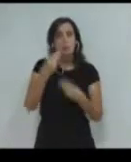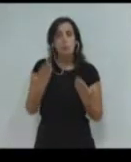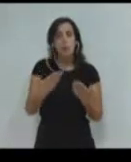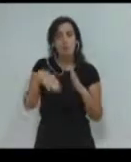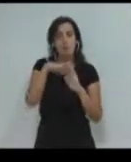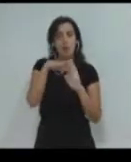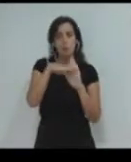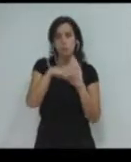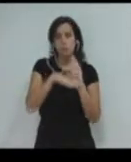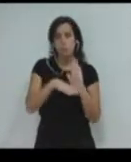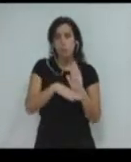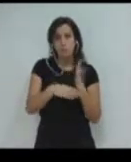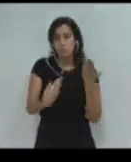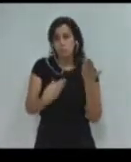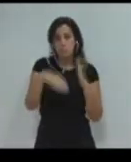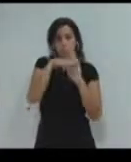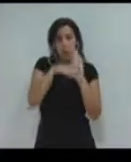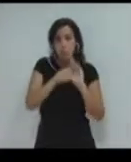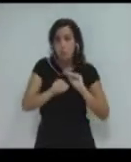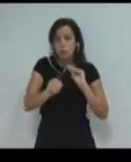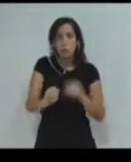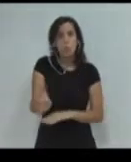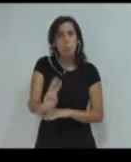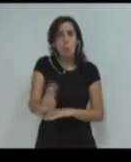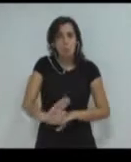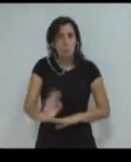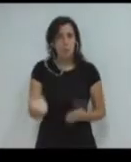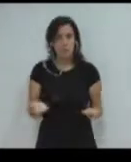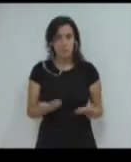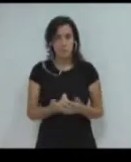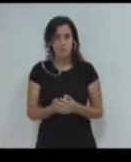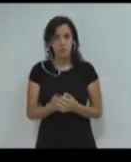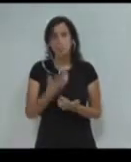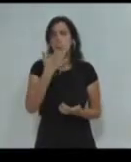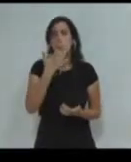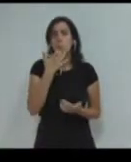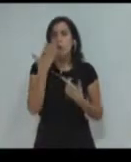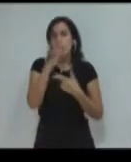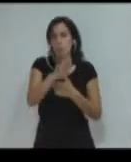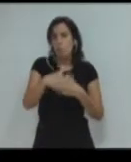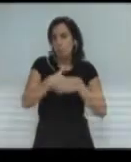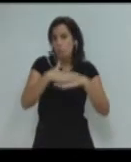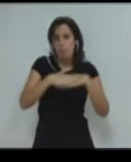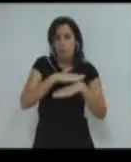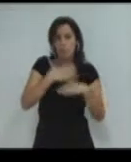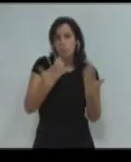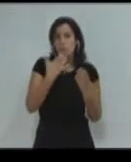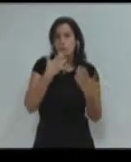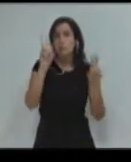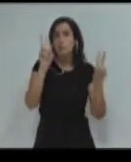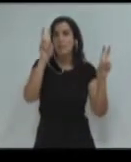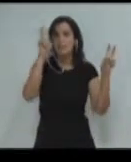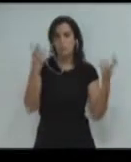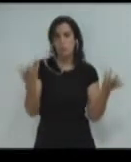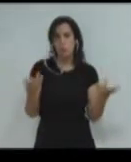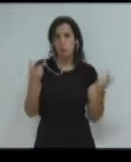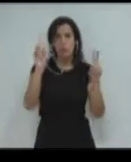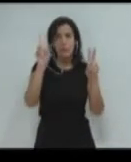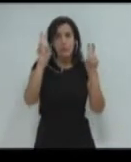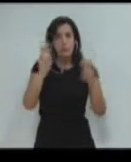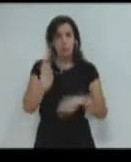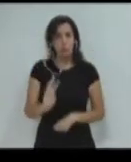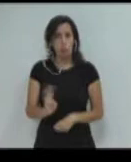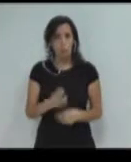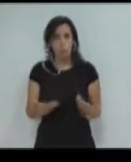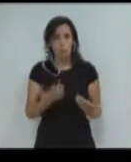pautas, las propiedades propias del Word. Es decir, pongo un ejemplo muy básico que es el título, los títulos de Word.